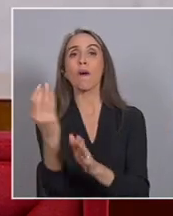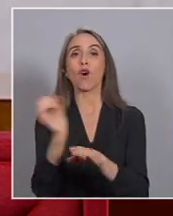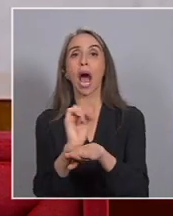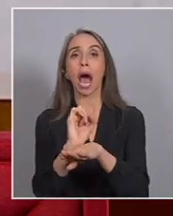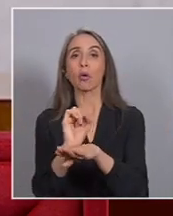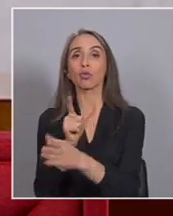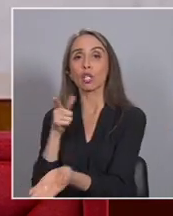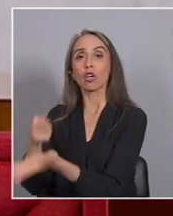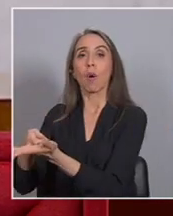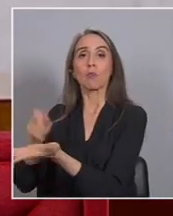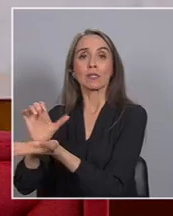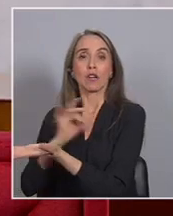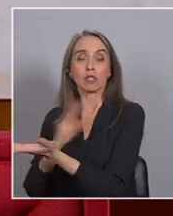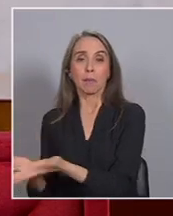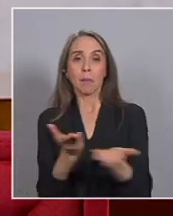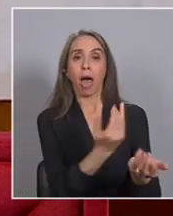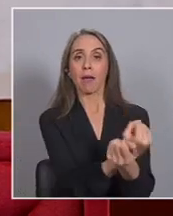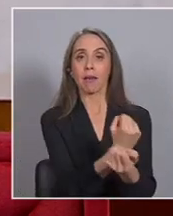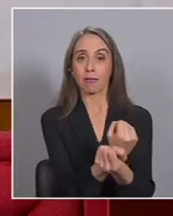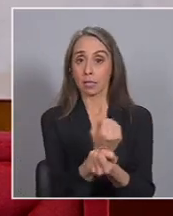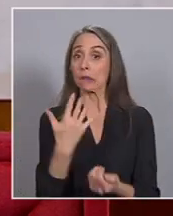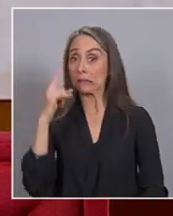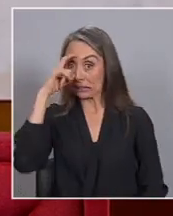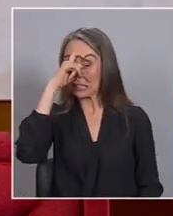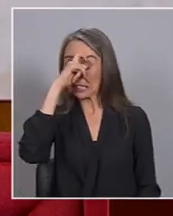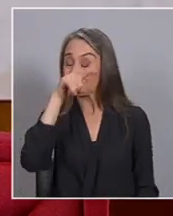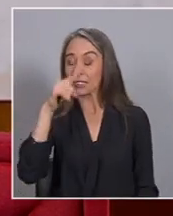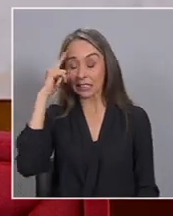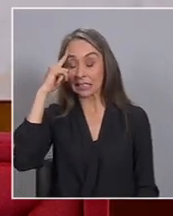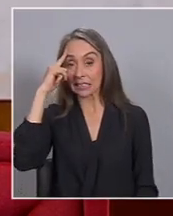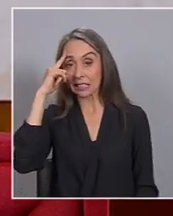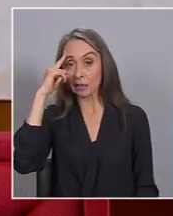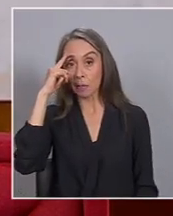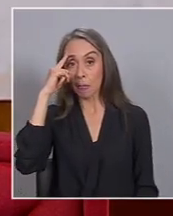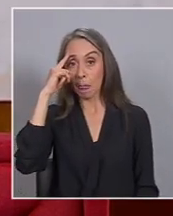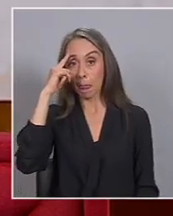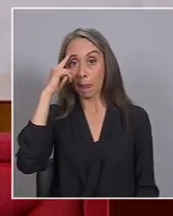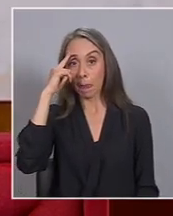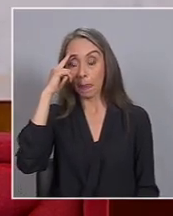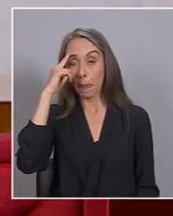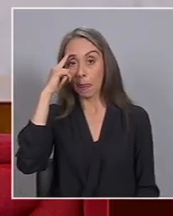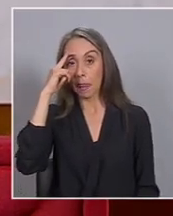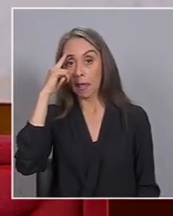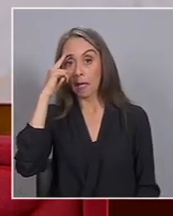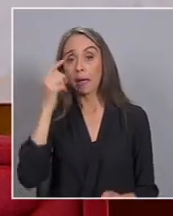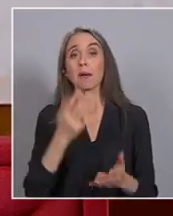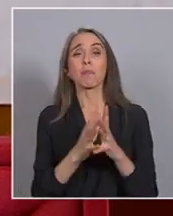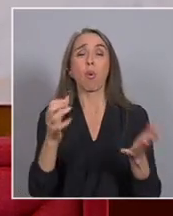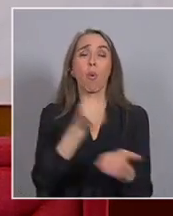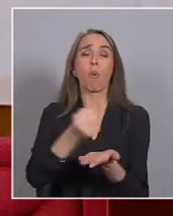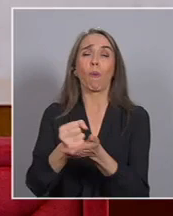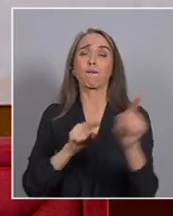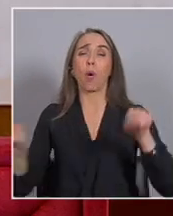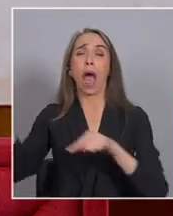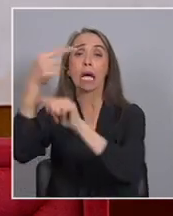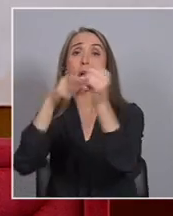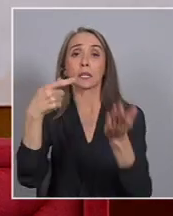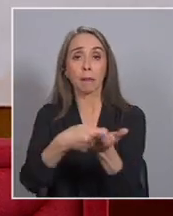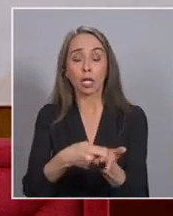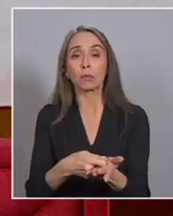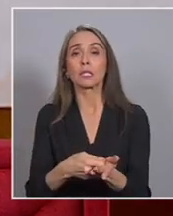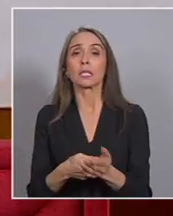vehículos comprados. ¿No se imaginan lo difícil que es vencer o superar la burocracia para lograr estas cosas? Y uno tiene que